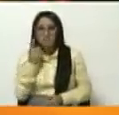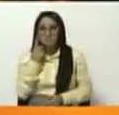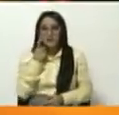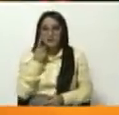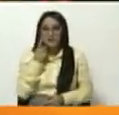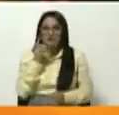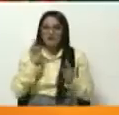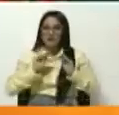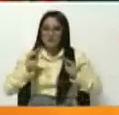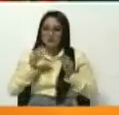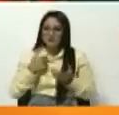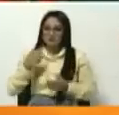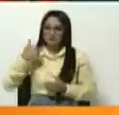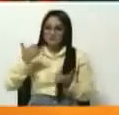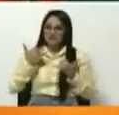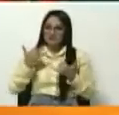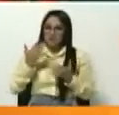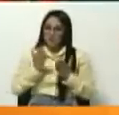formándose, estudiando.